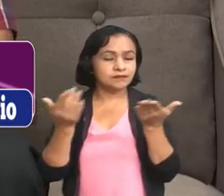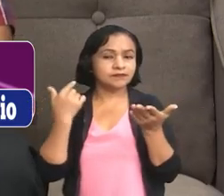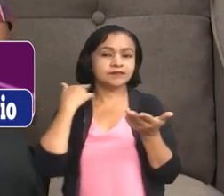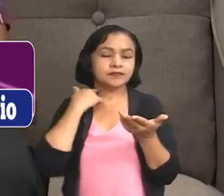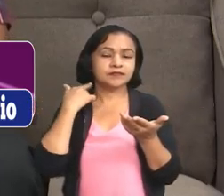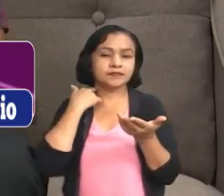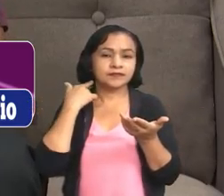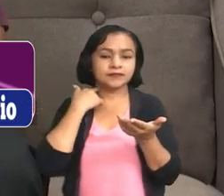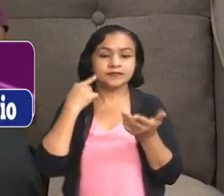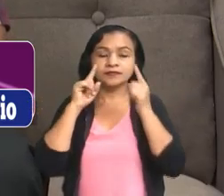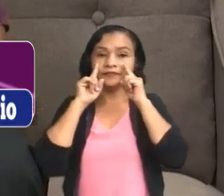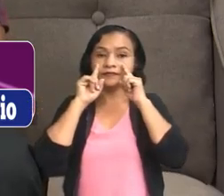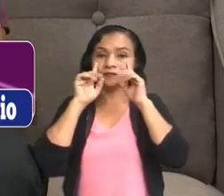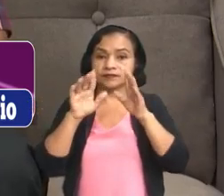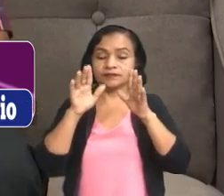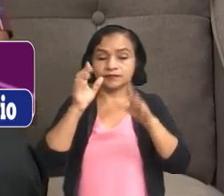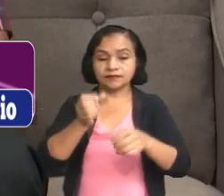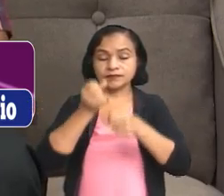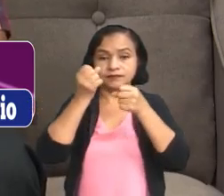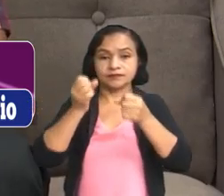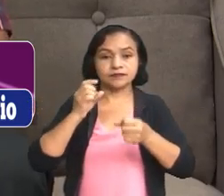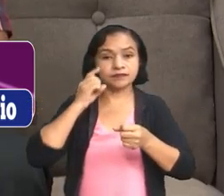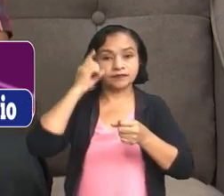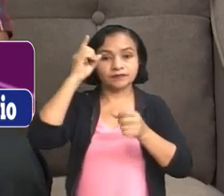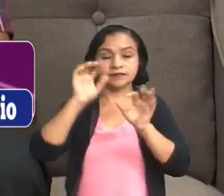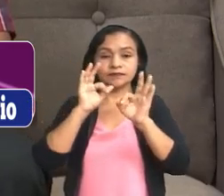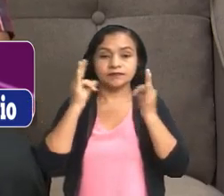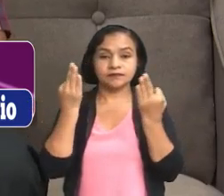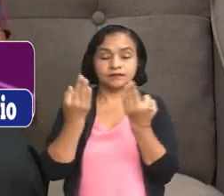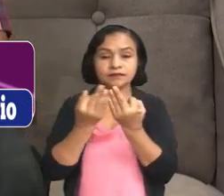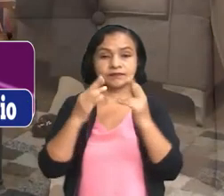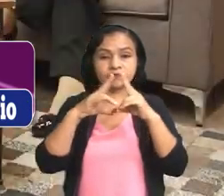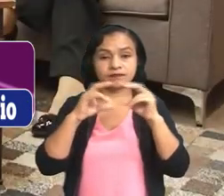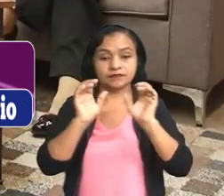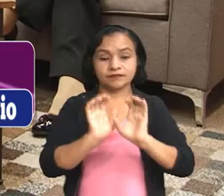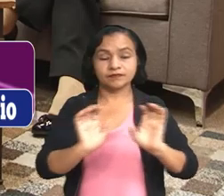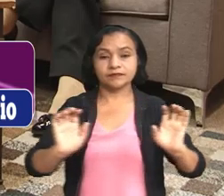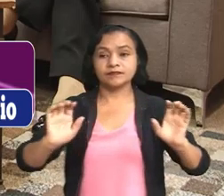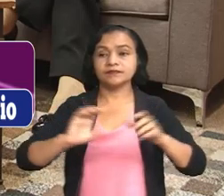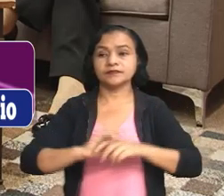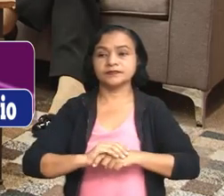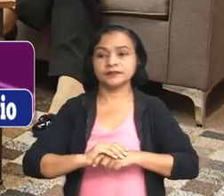en función de proteger y salvaguardar el desarrollo de las familias nicaragüenses y de la niñez? Bien,